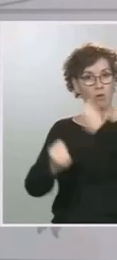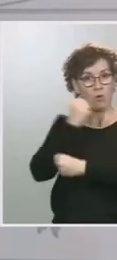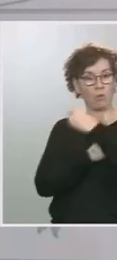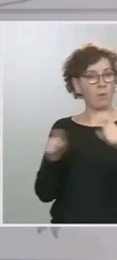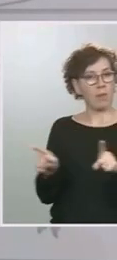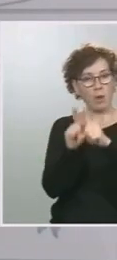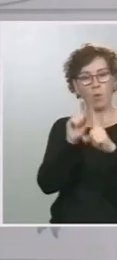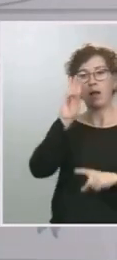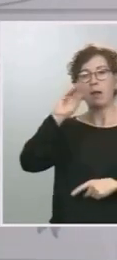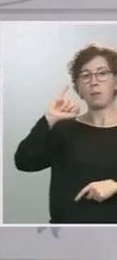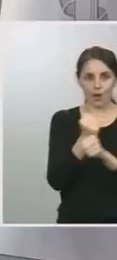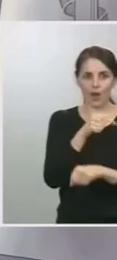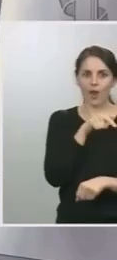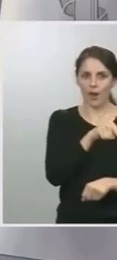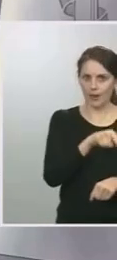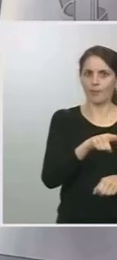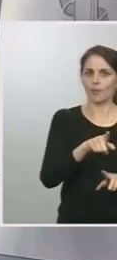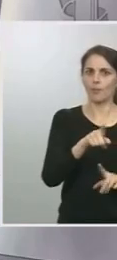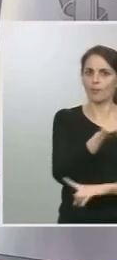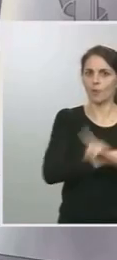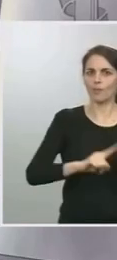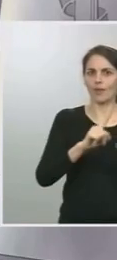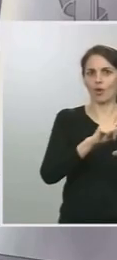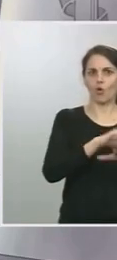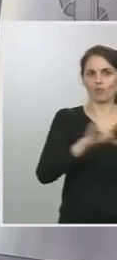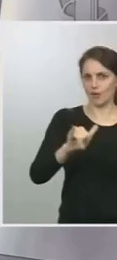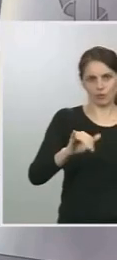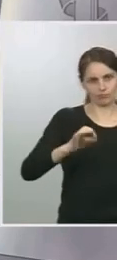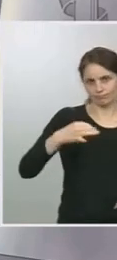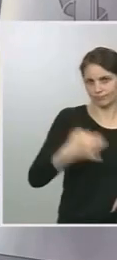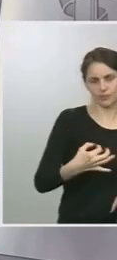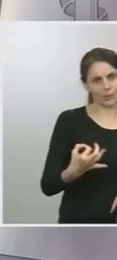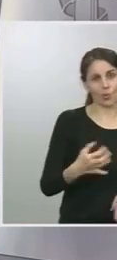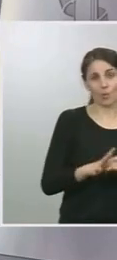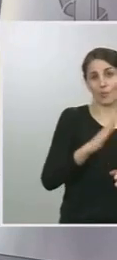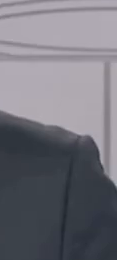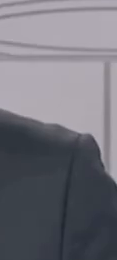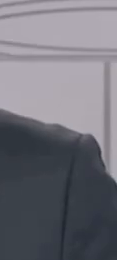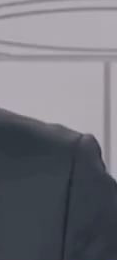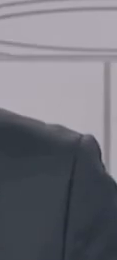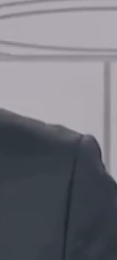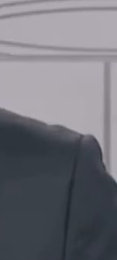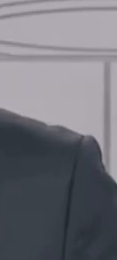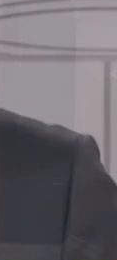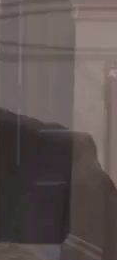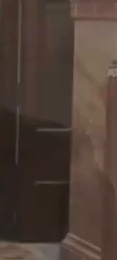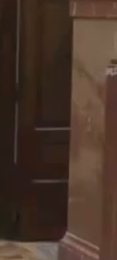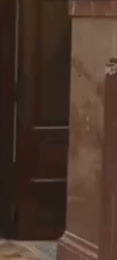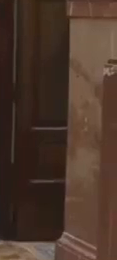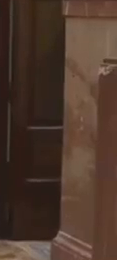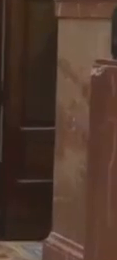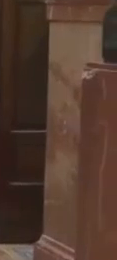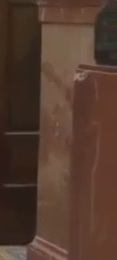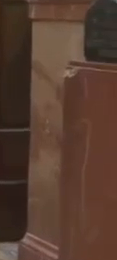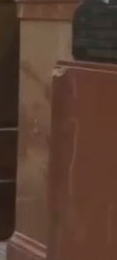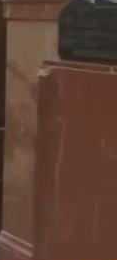presidente dialogue con los presidentes de las autonomías y no tengamos este clima tan encabronado, porque es que, ¿qué va a pasar después